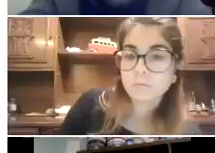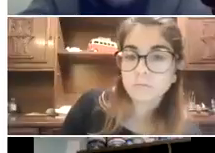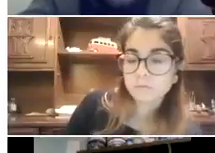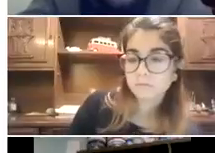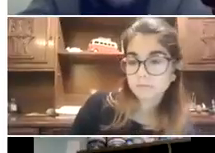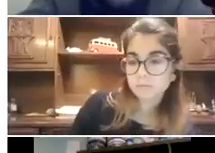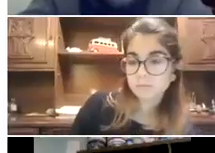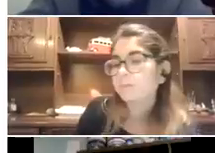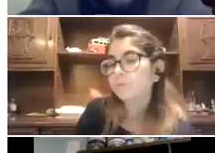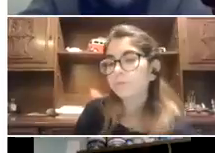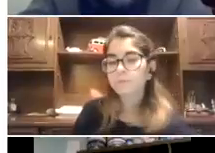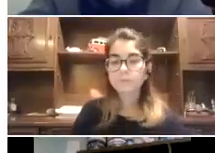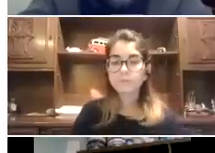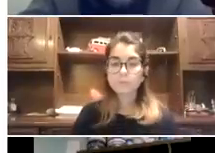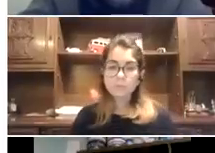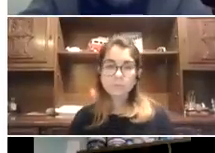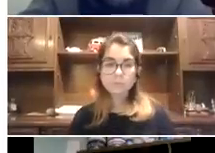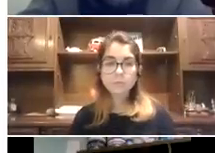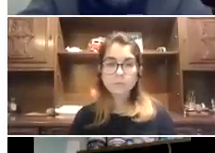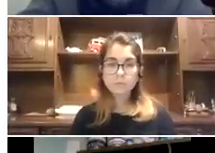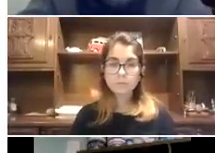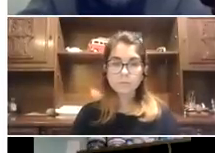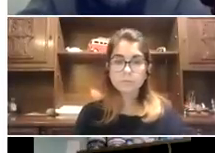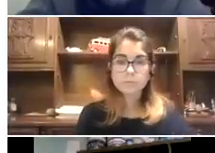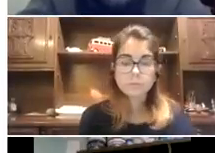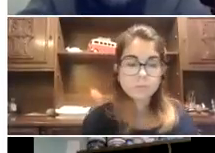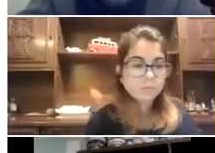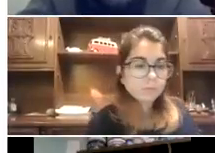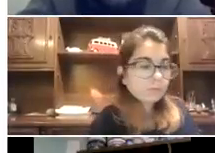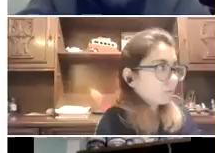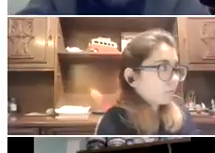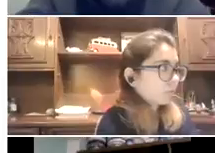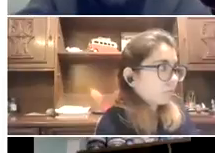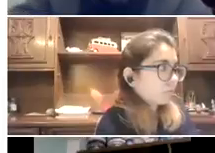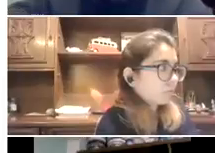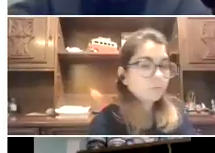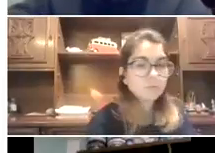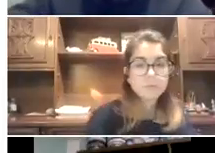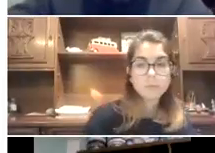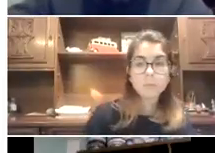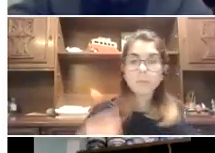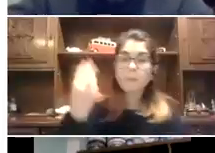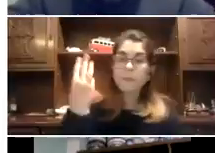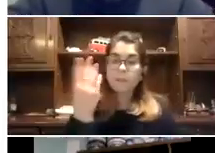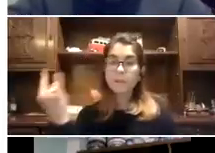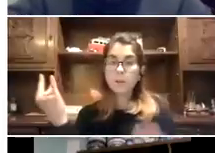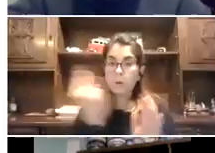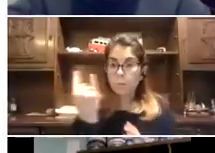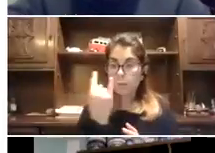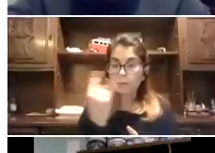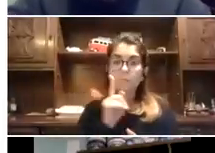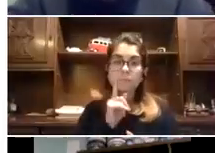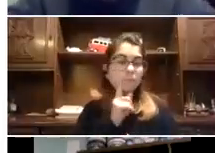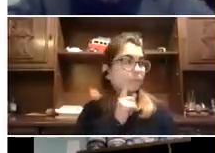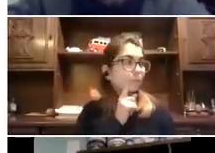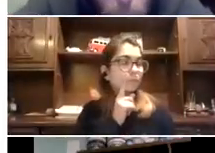en consideración de que de alguna manera las tres unidades estarían ponderando de manera semejante, muy